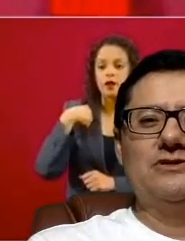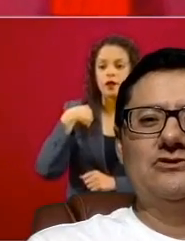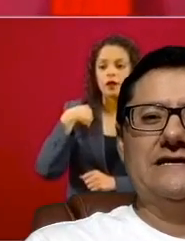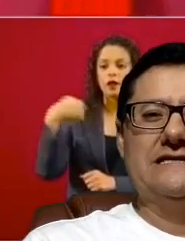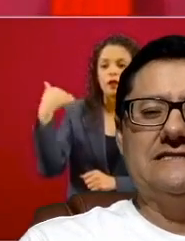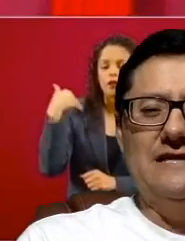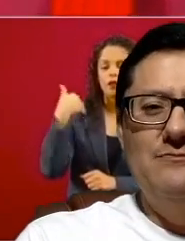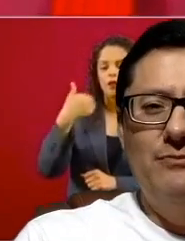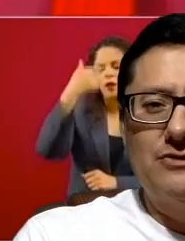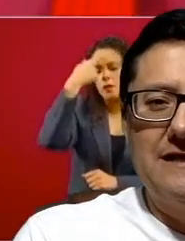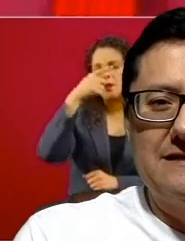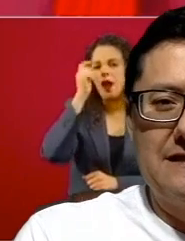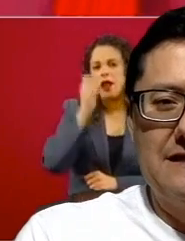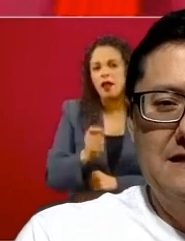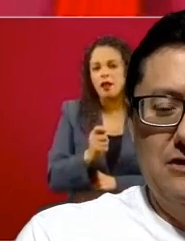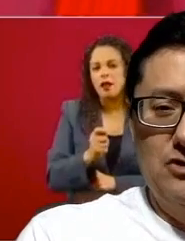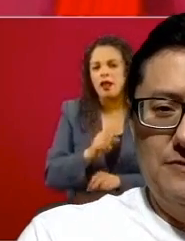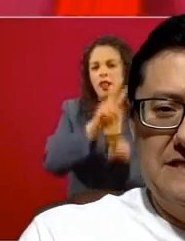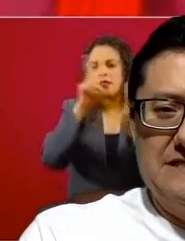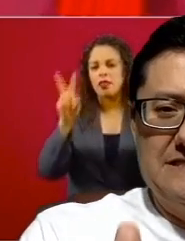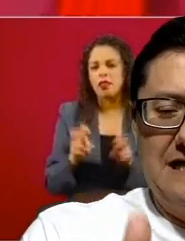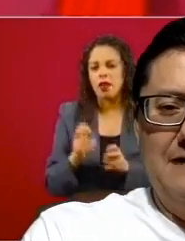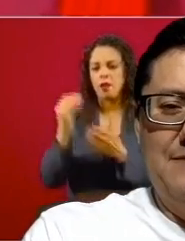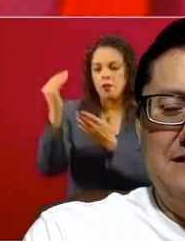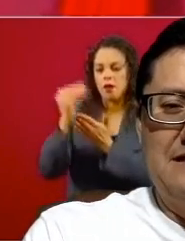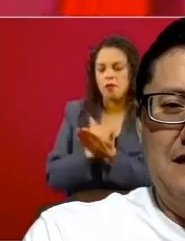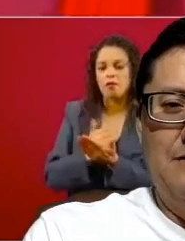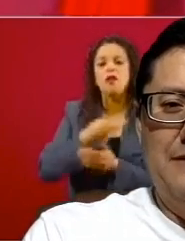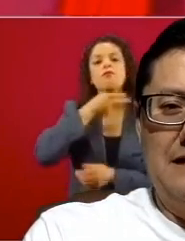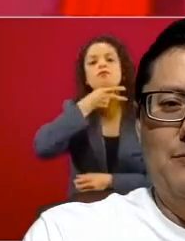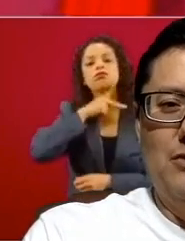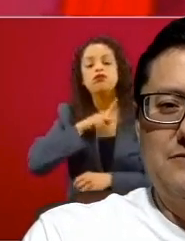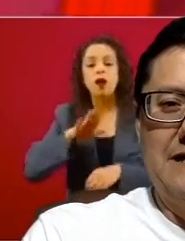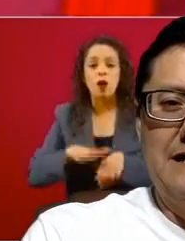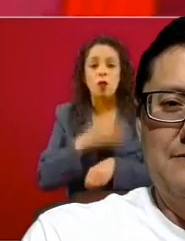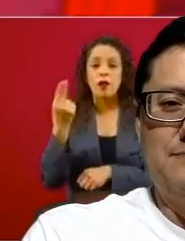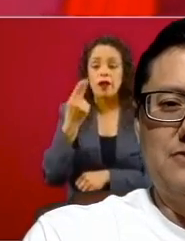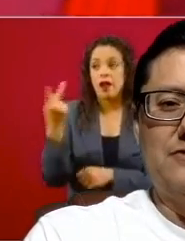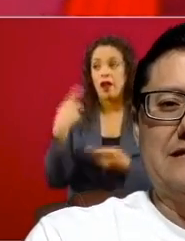des tu opinión, es importante. Y no te olvides darle manita arriba para que